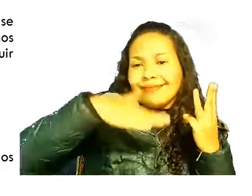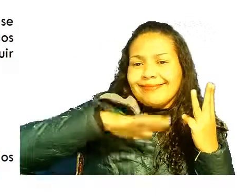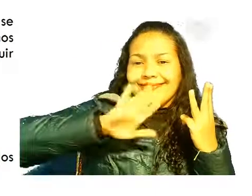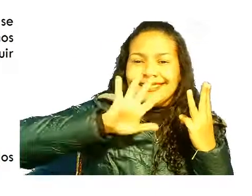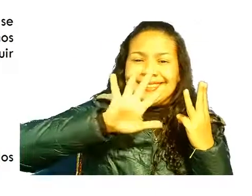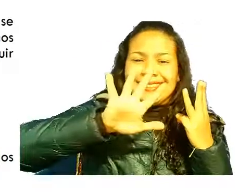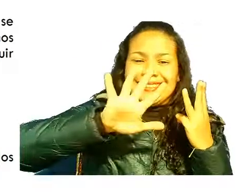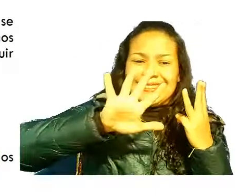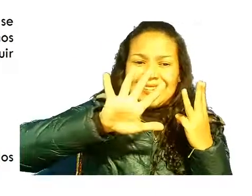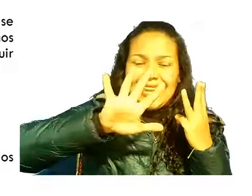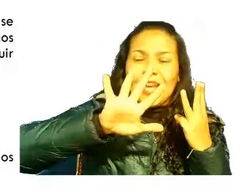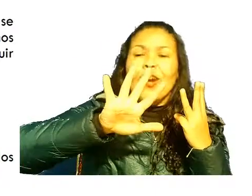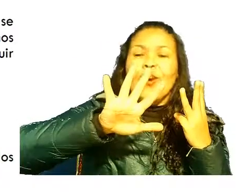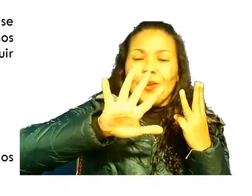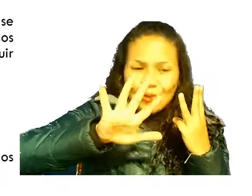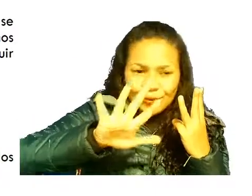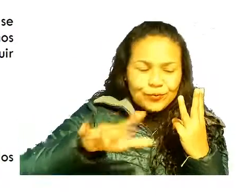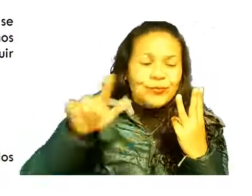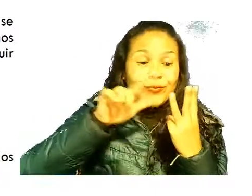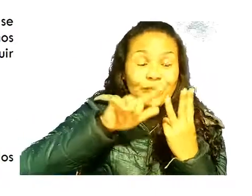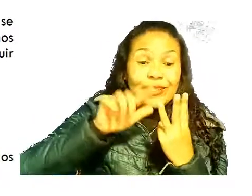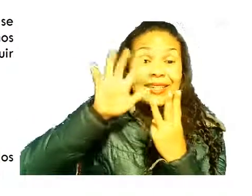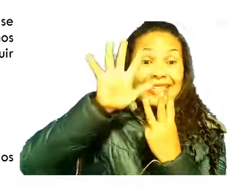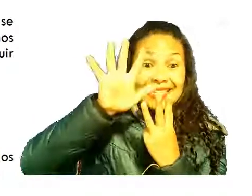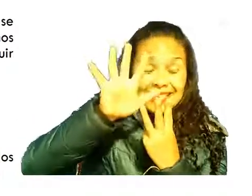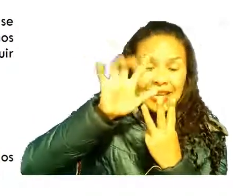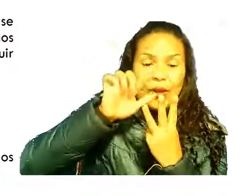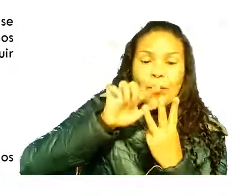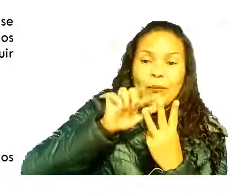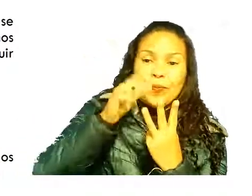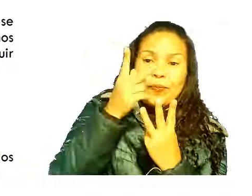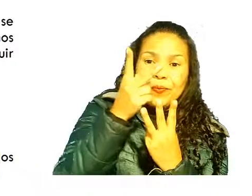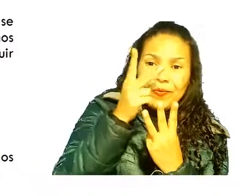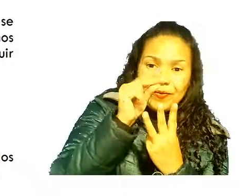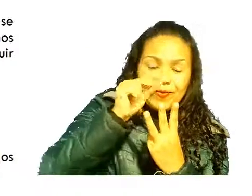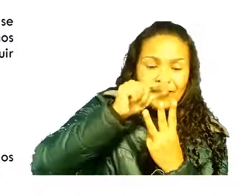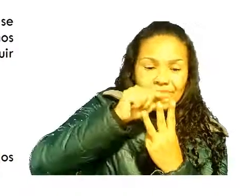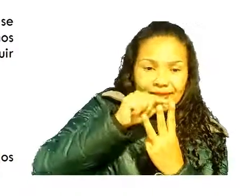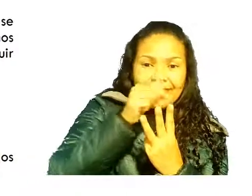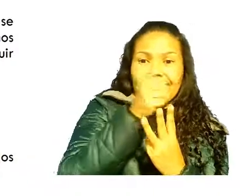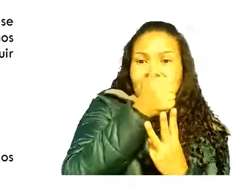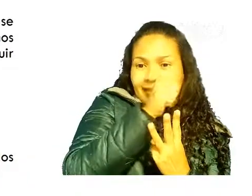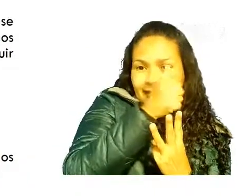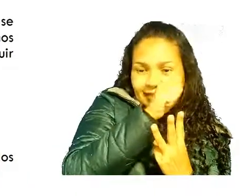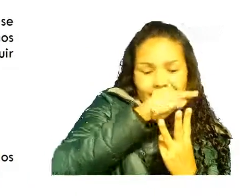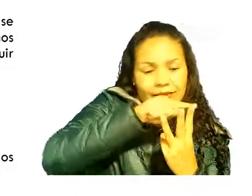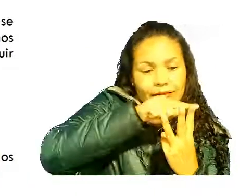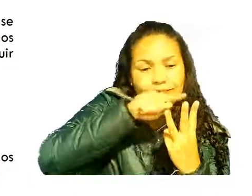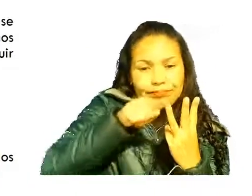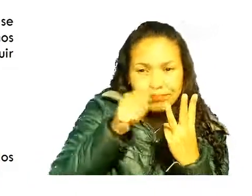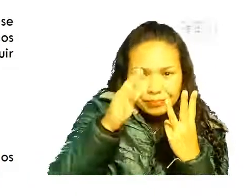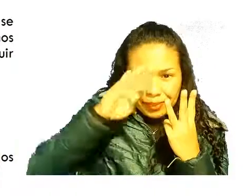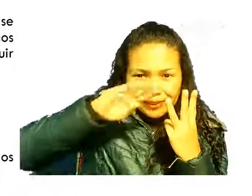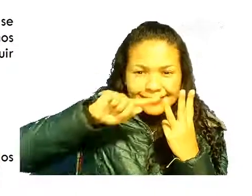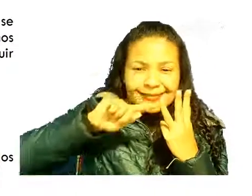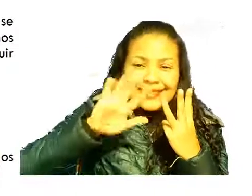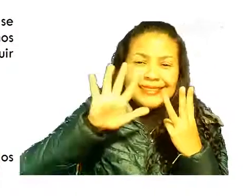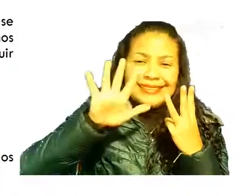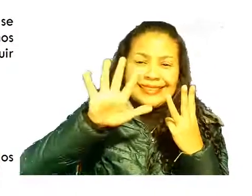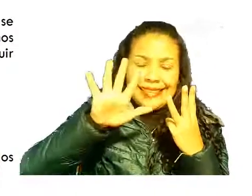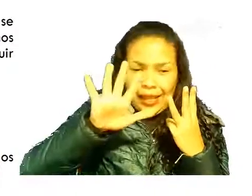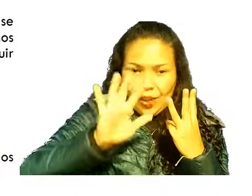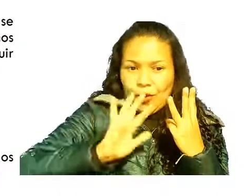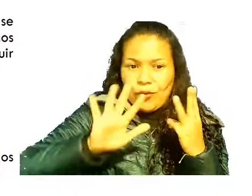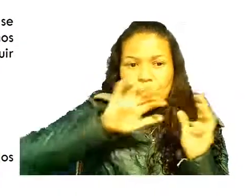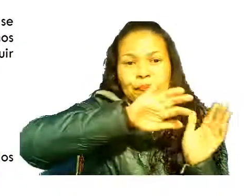5. Así que el factor común de la parte numérica sería 5. Ahora vamos a mirar los términos que